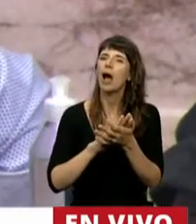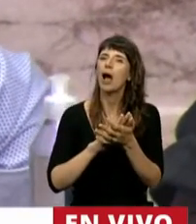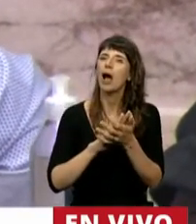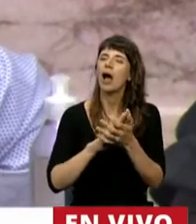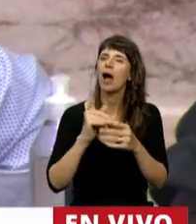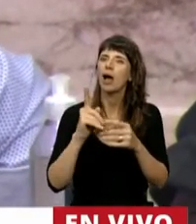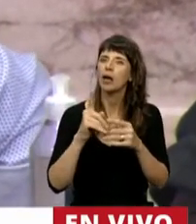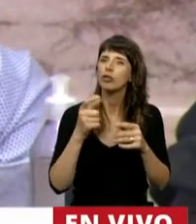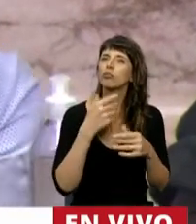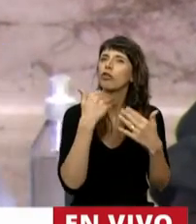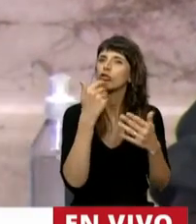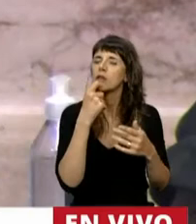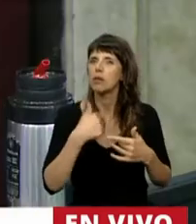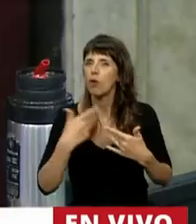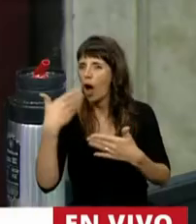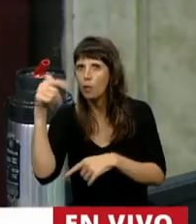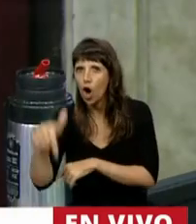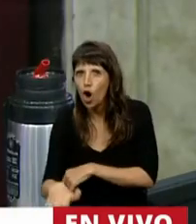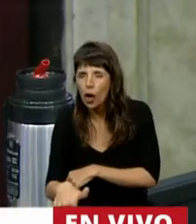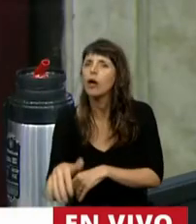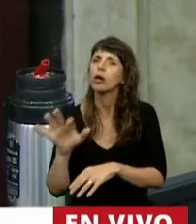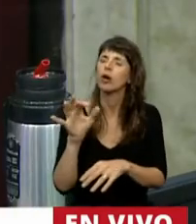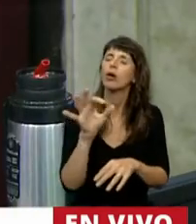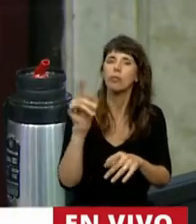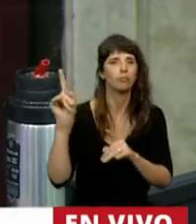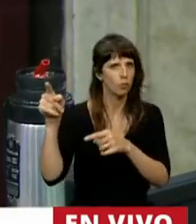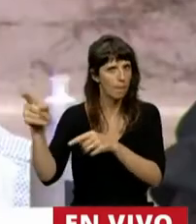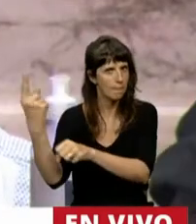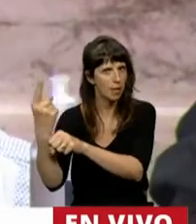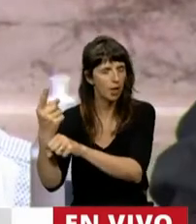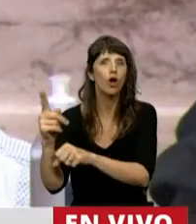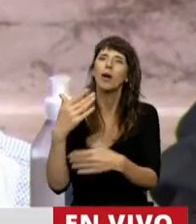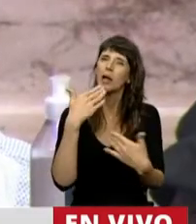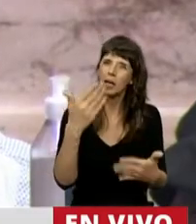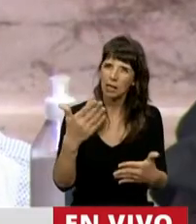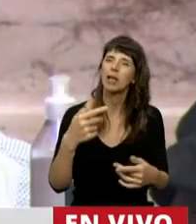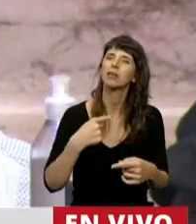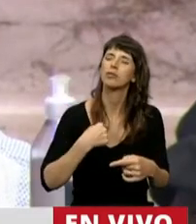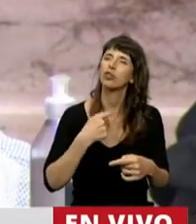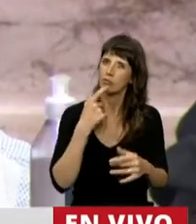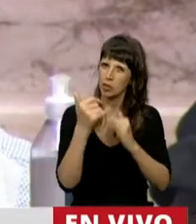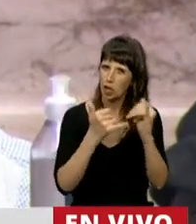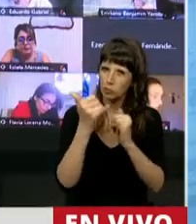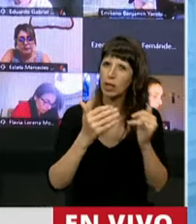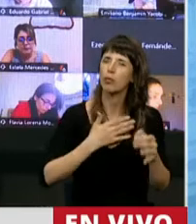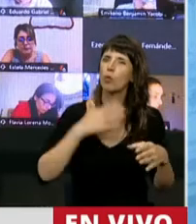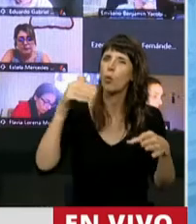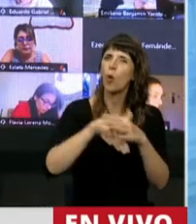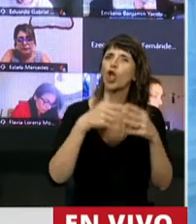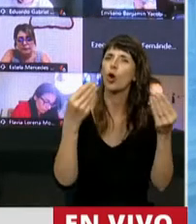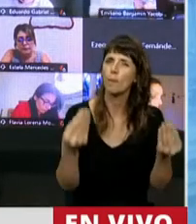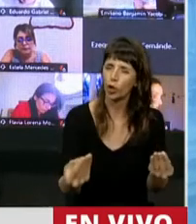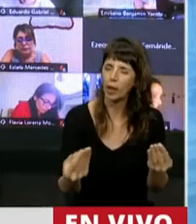primero la diputada moreau está usted primero gracias es para una moción de orden y voy a explicar el sentido del voto